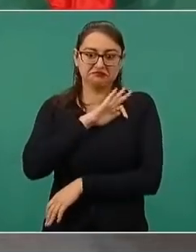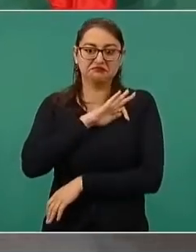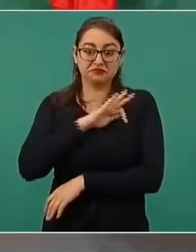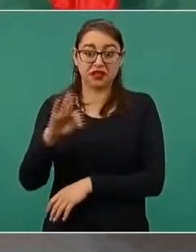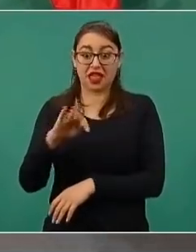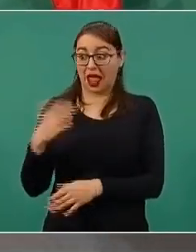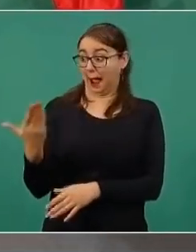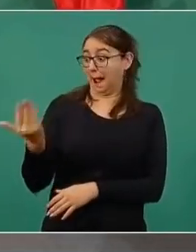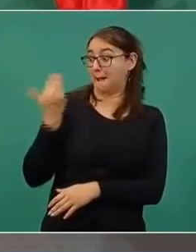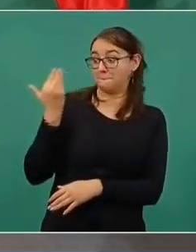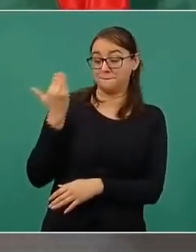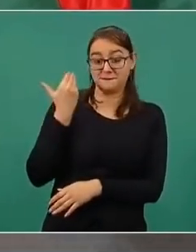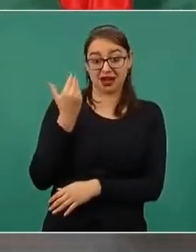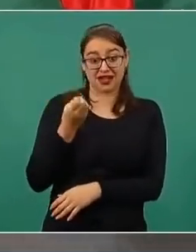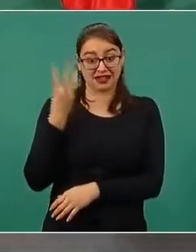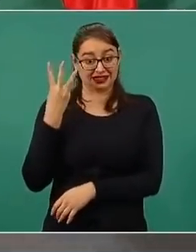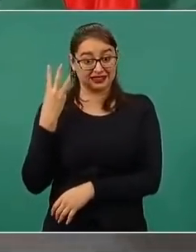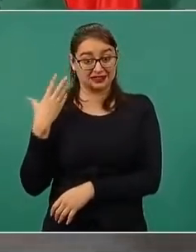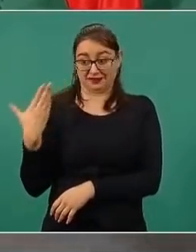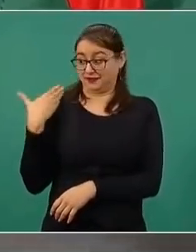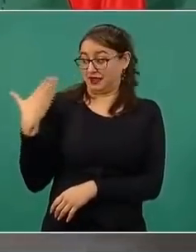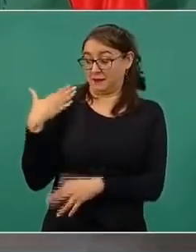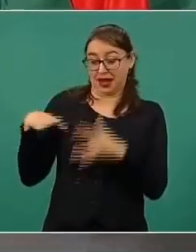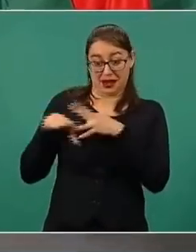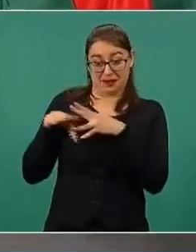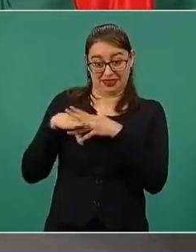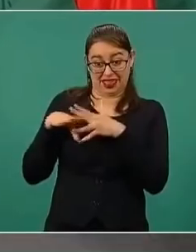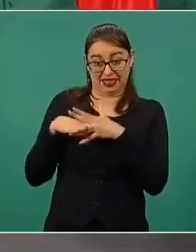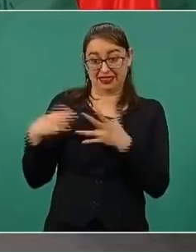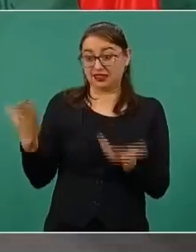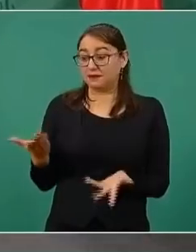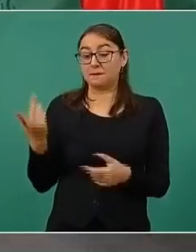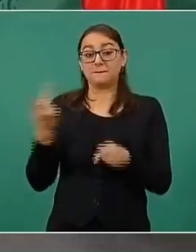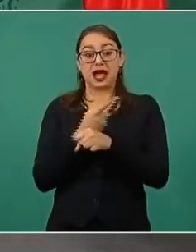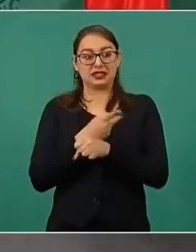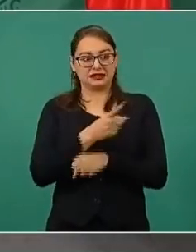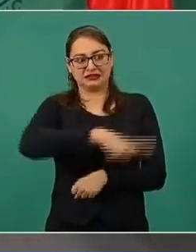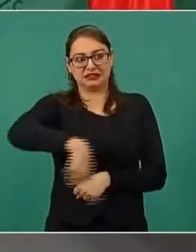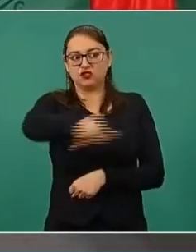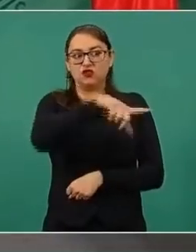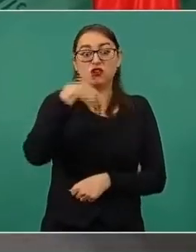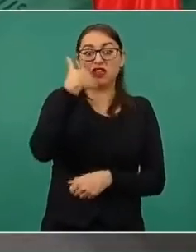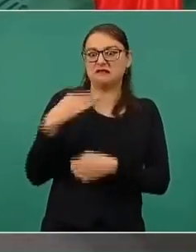no tuviésemos mayoría en la Cámara.